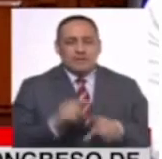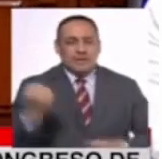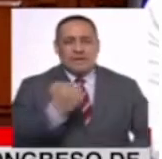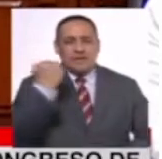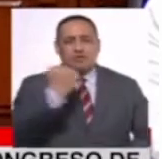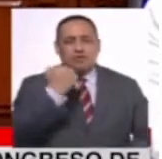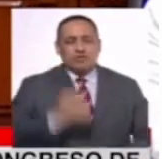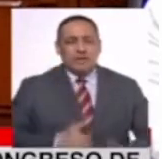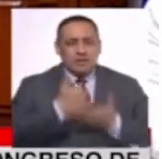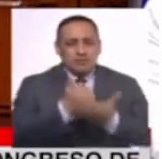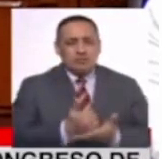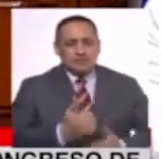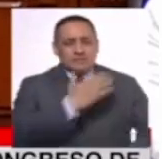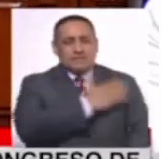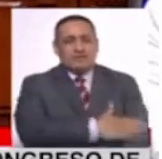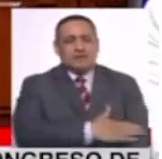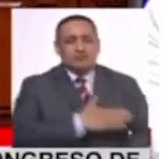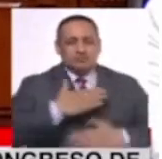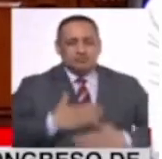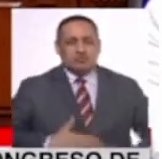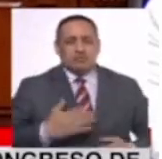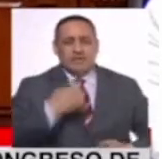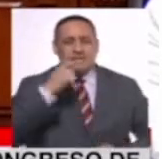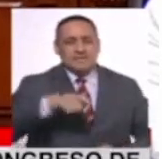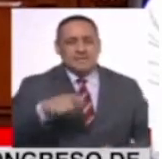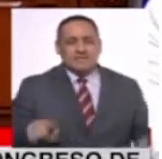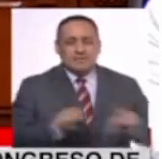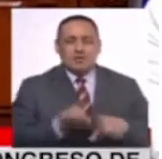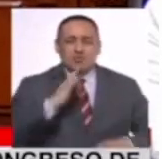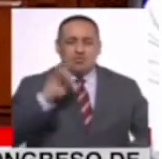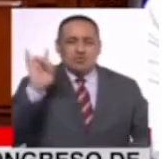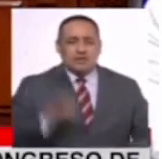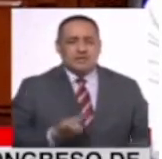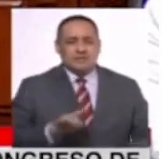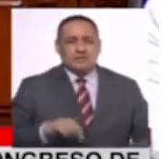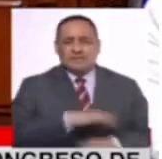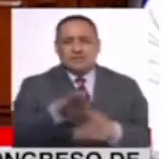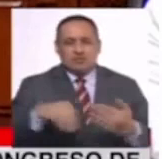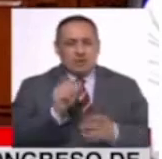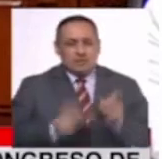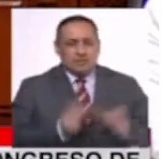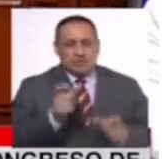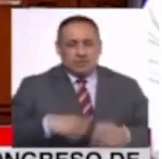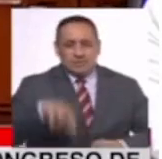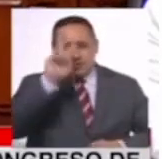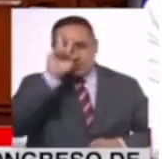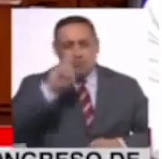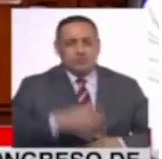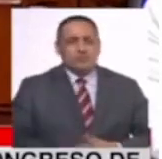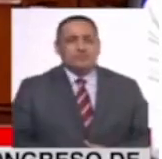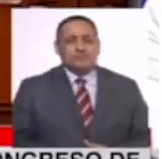logro del bienestar y satisfacción de las necesidades más urgentes de los peruanos.